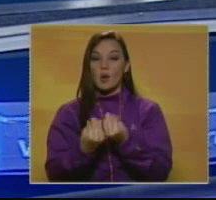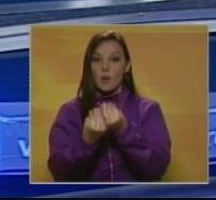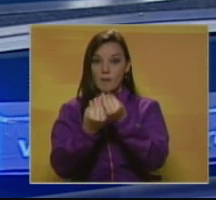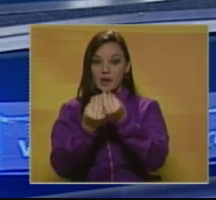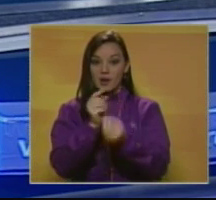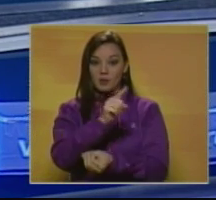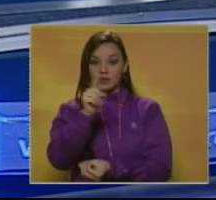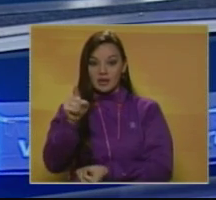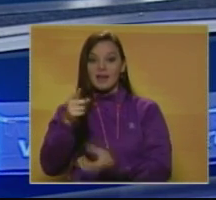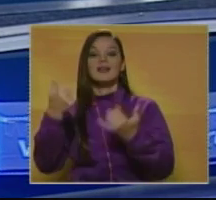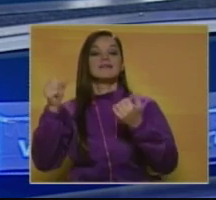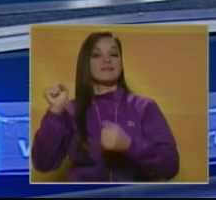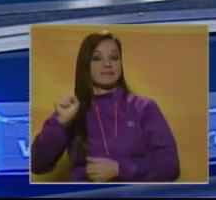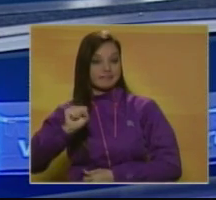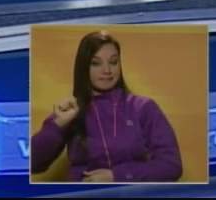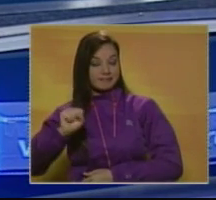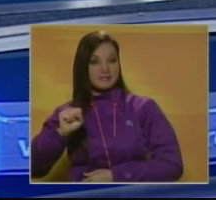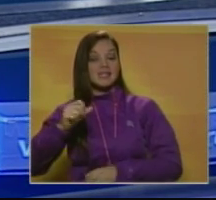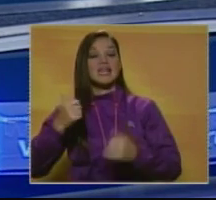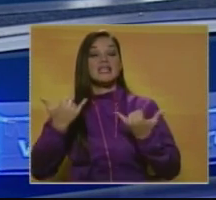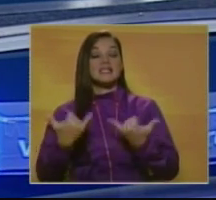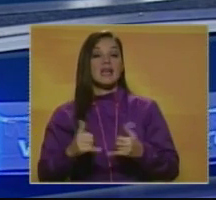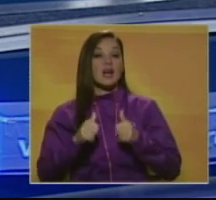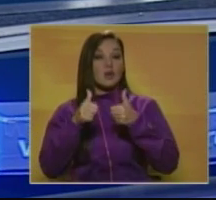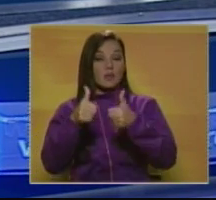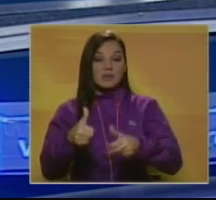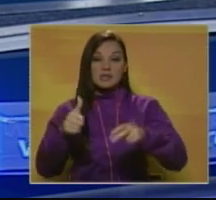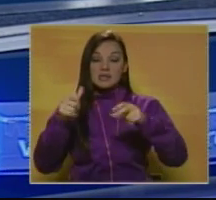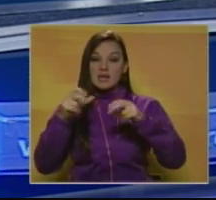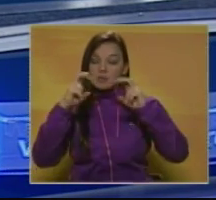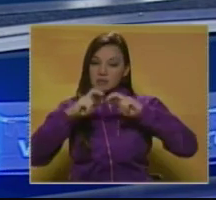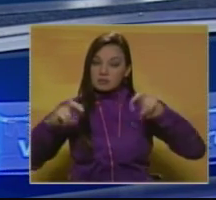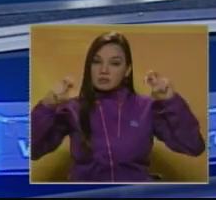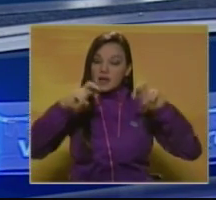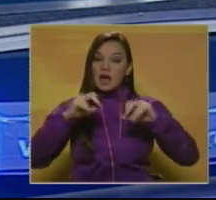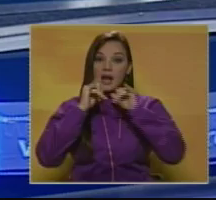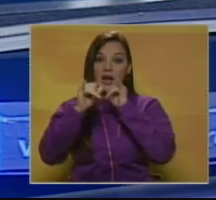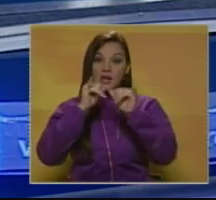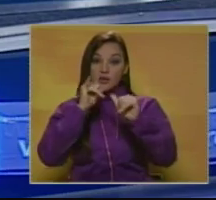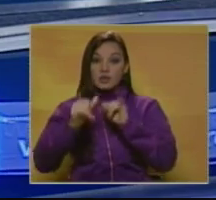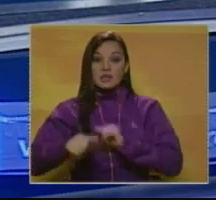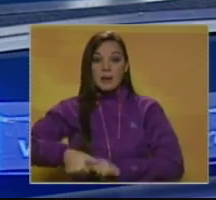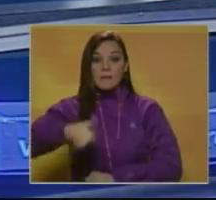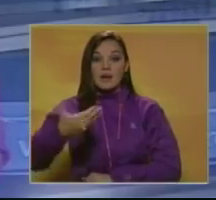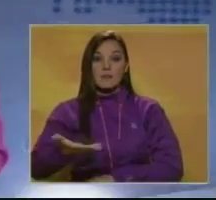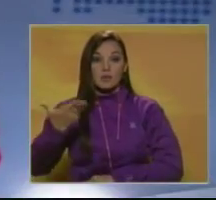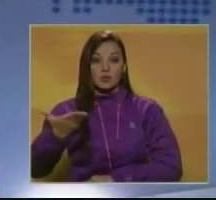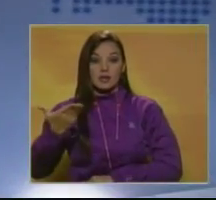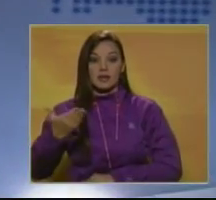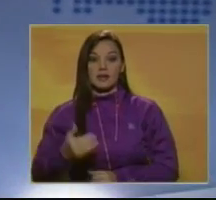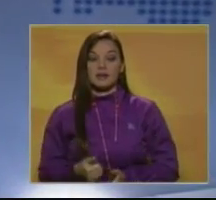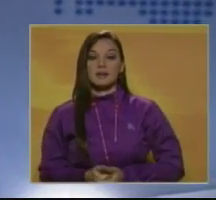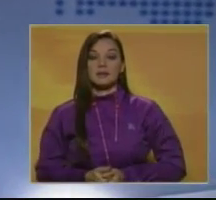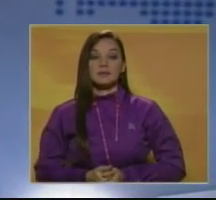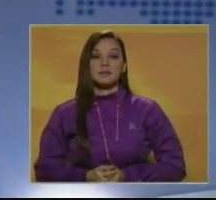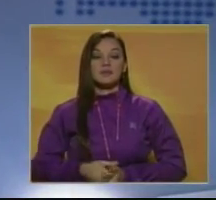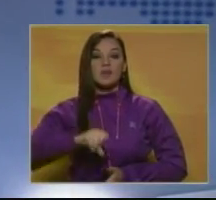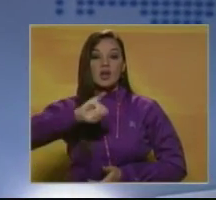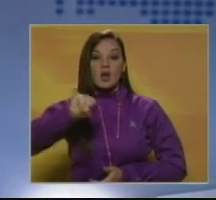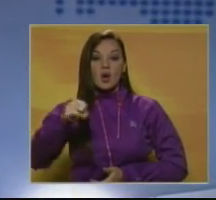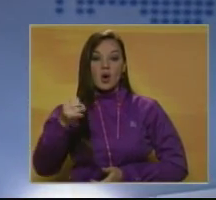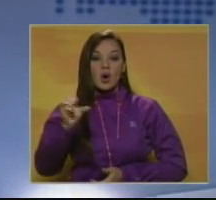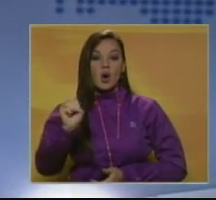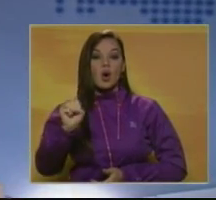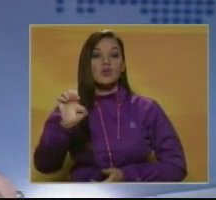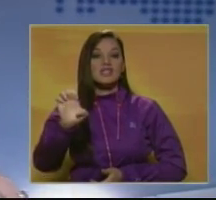Pucha, iniciamos desde ya nuestro recorrido por las noticias más destacadas hasta el momento y de inmediato comenzamos. José Luis Cartaya,